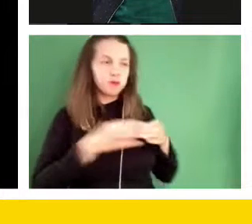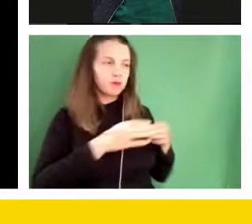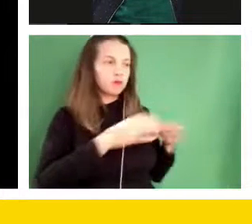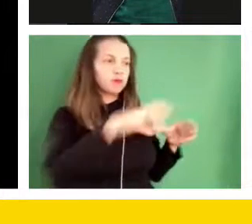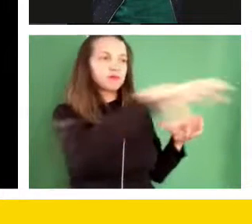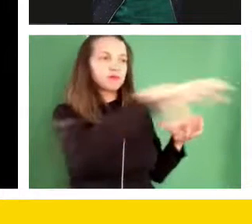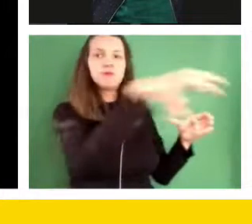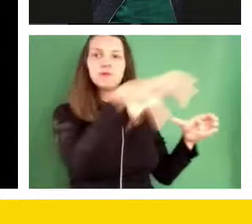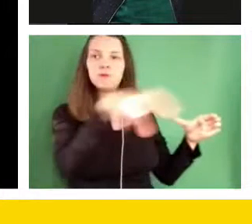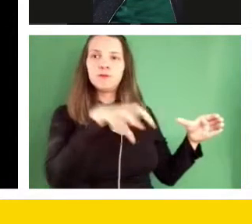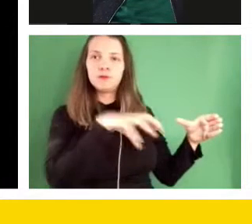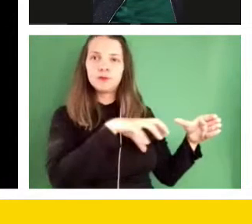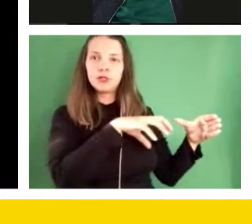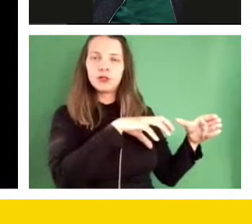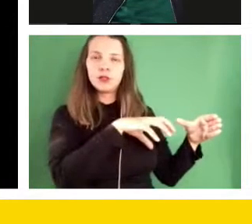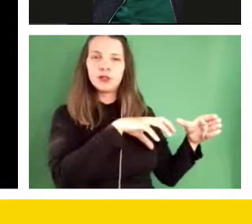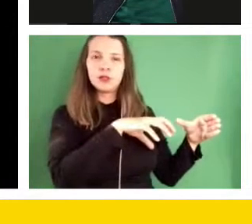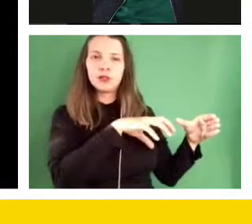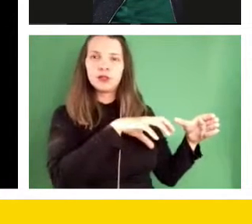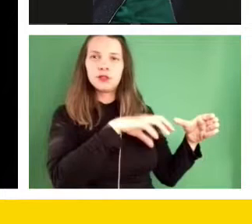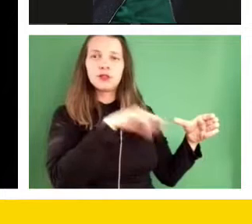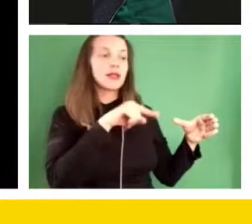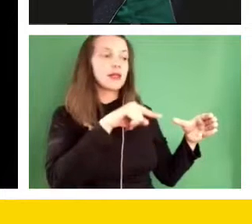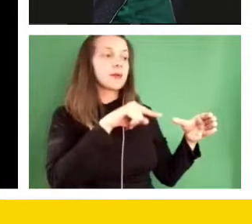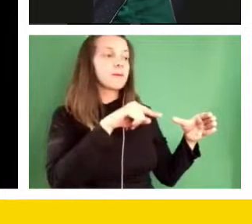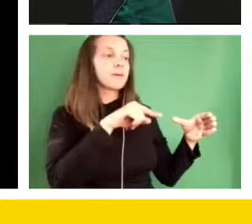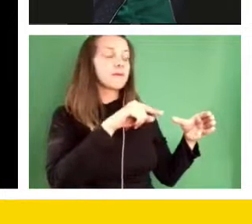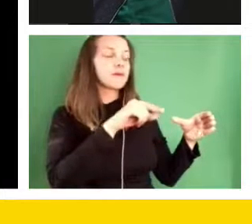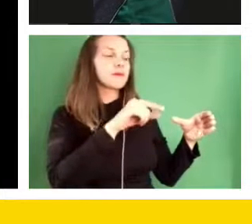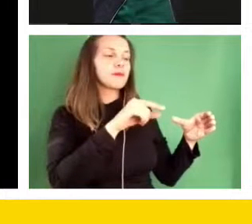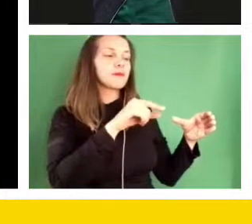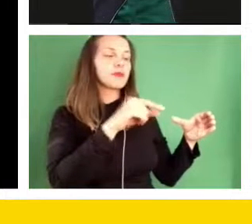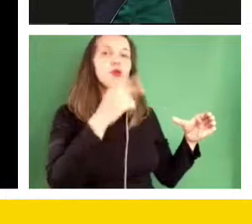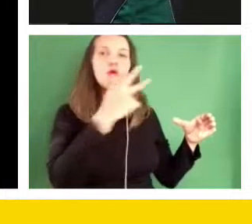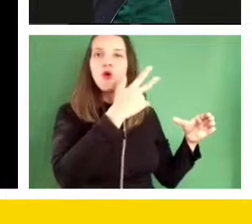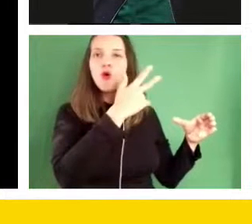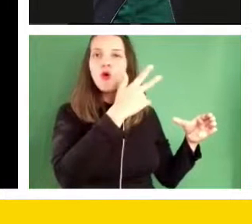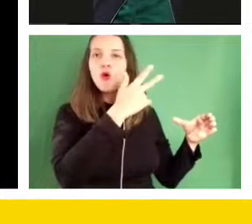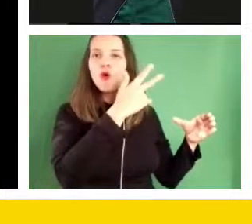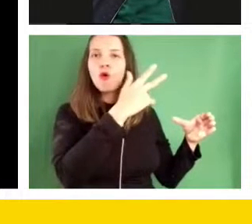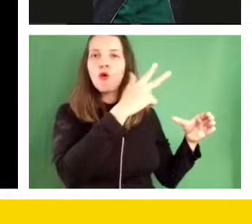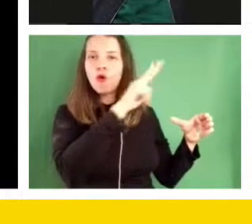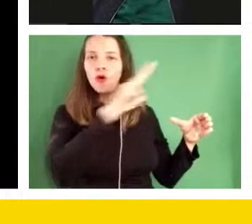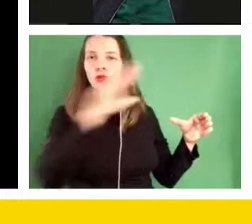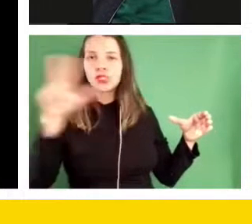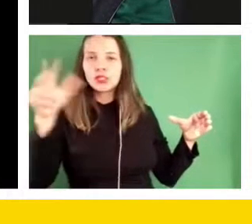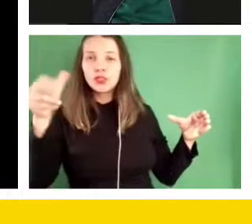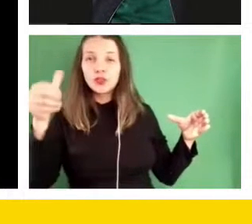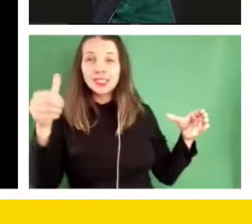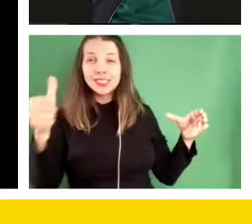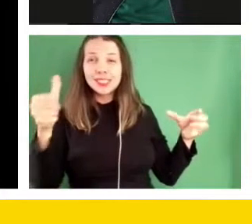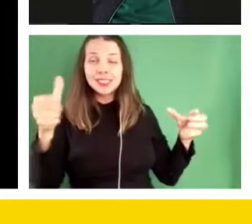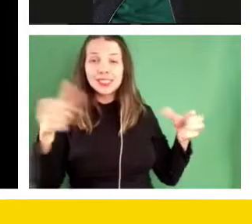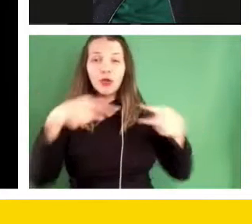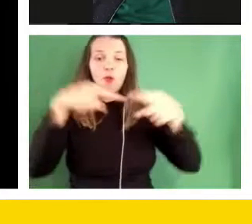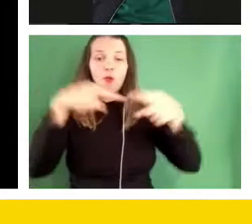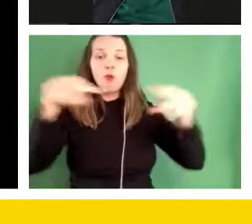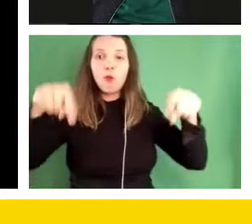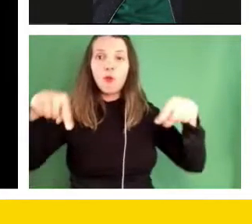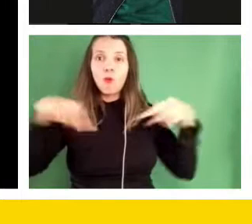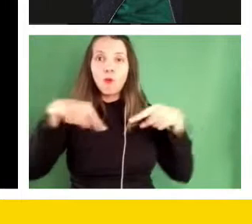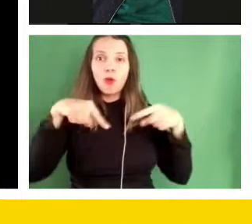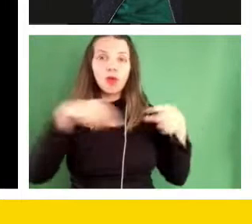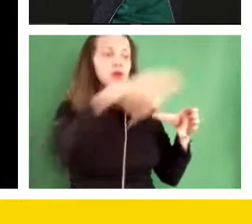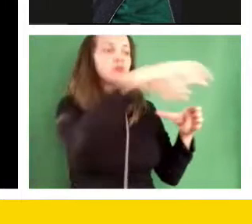En 806 manzanas, de las cuales 699 manzanas son construidas